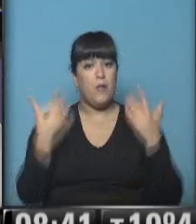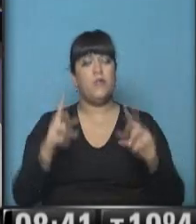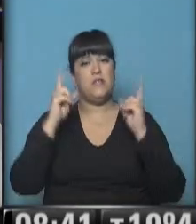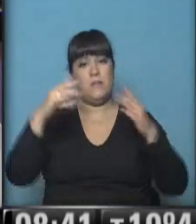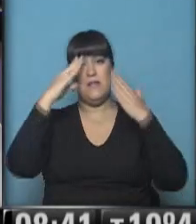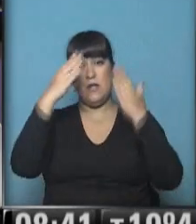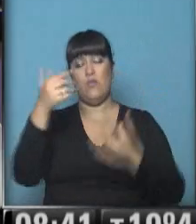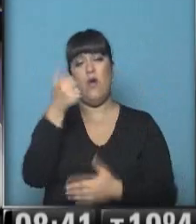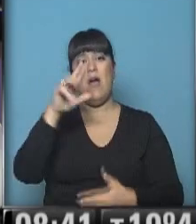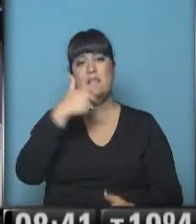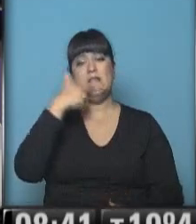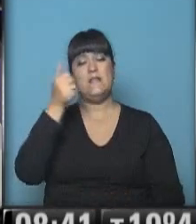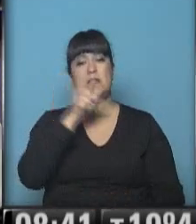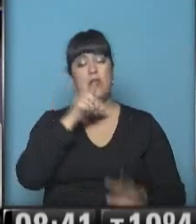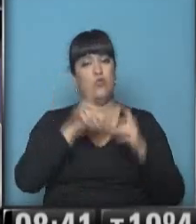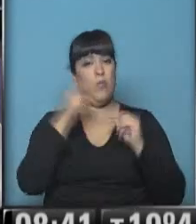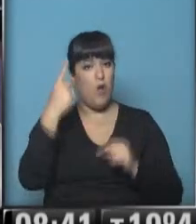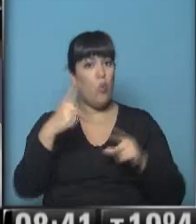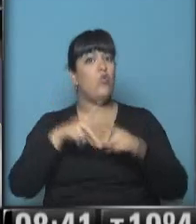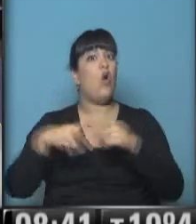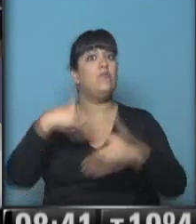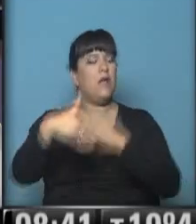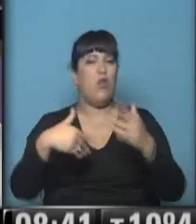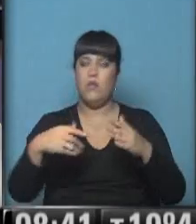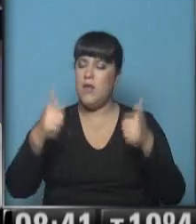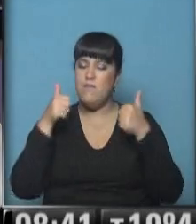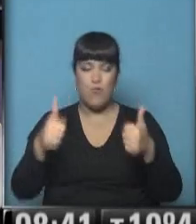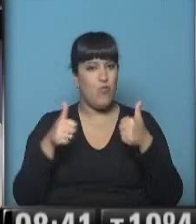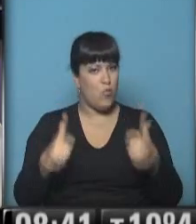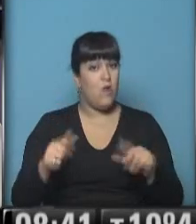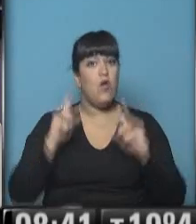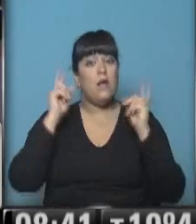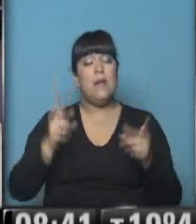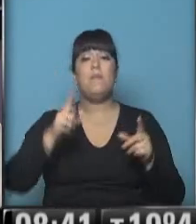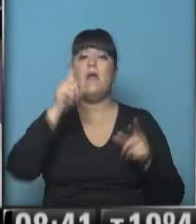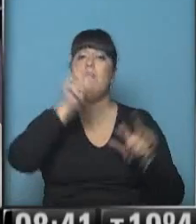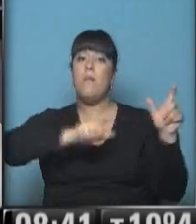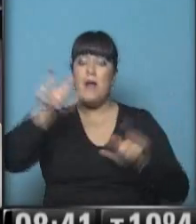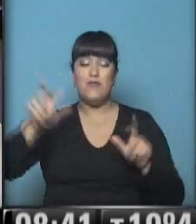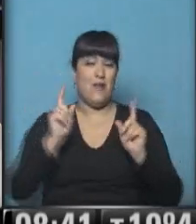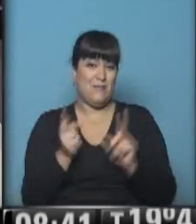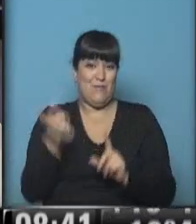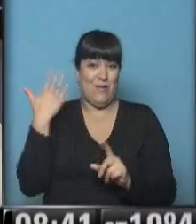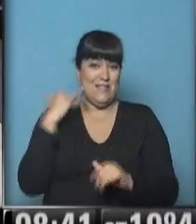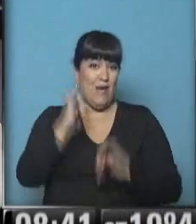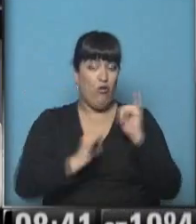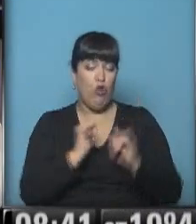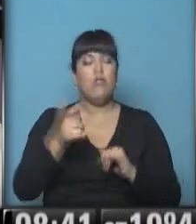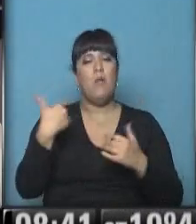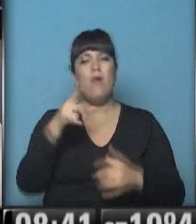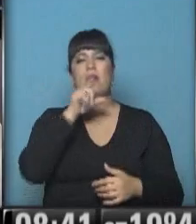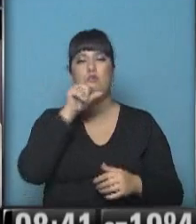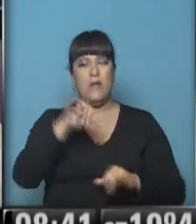barça tuvo un gran momento para la tecnología no se puede menos que mencionarlo y para aquellos que estén interesados en lo que acabo de contar les voy a estar tuiteando